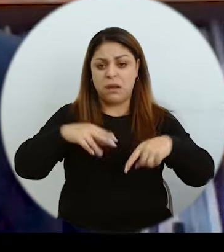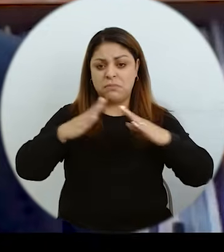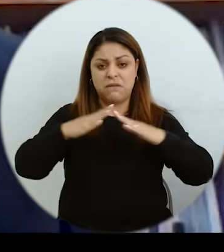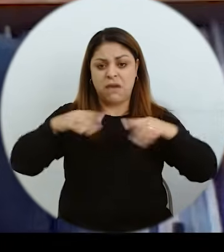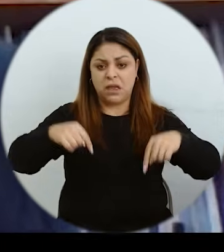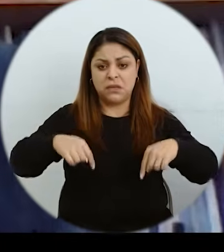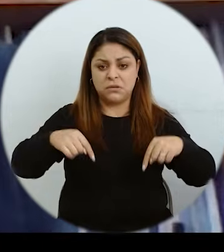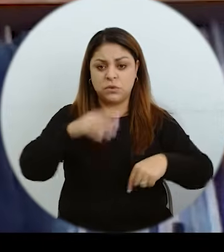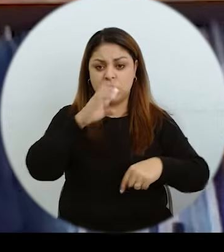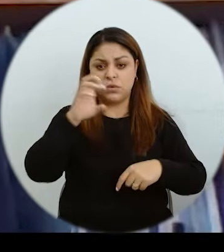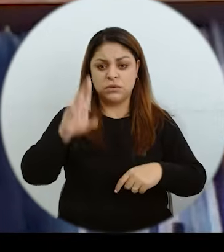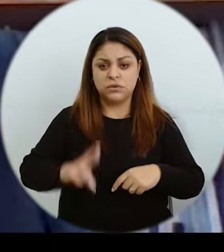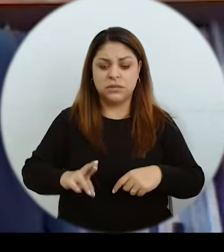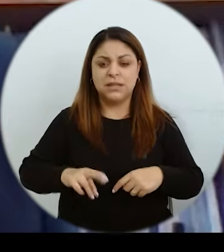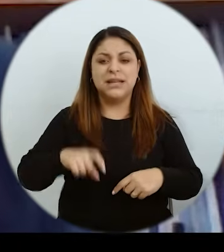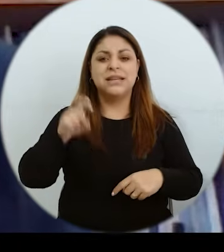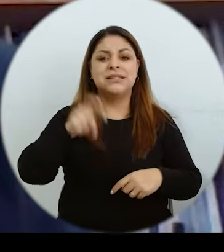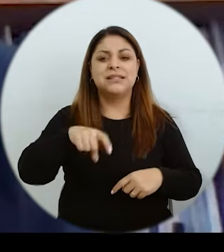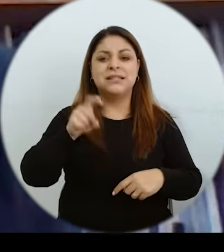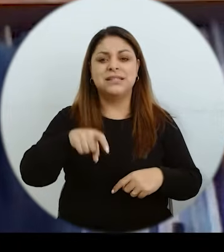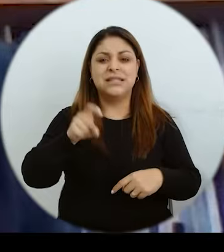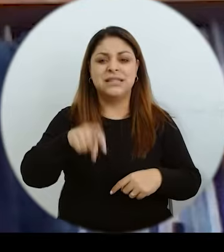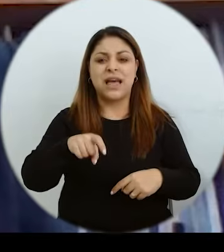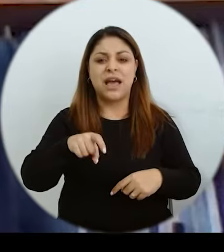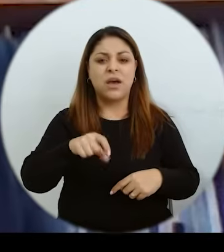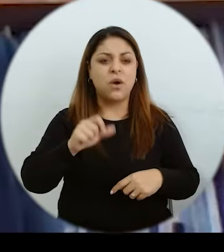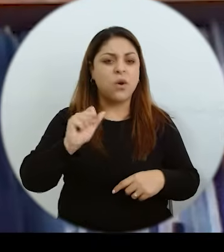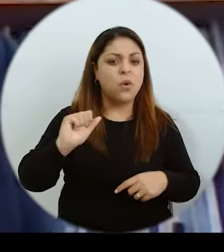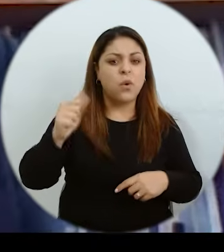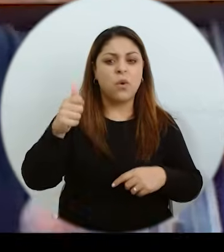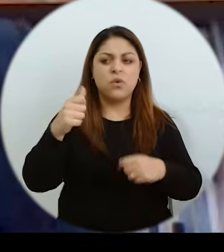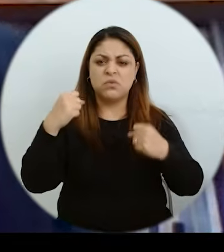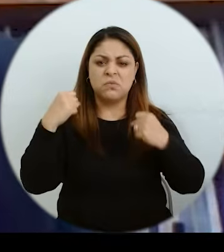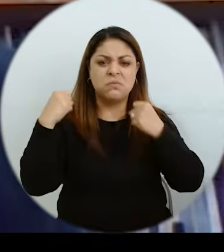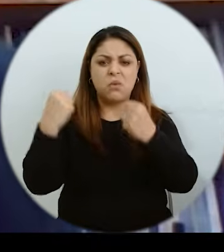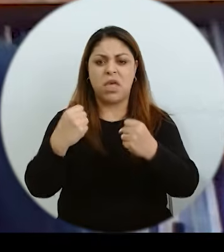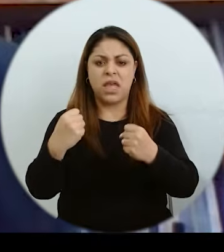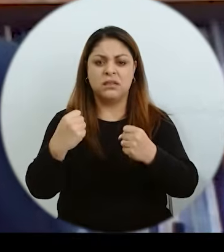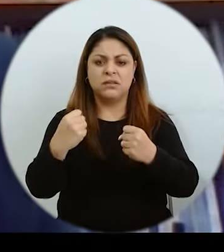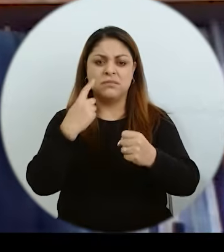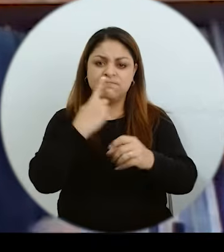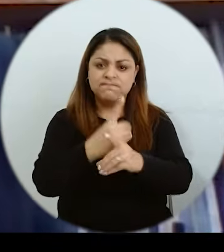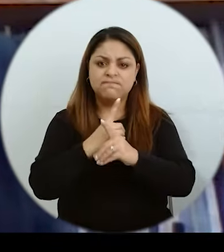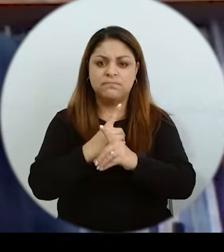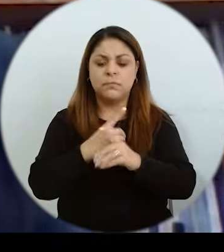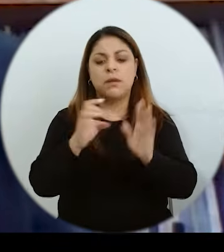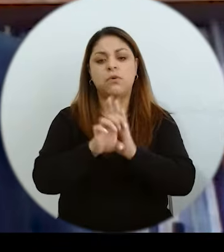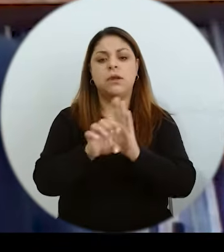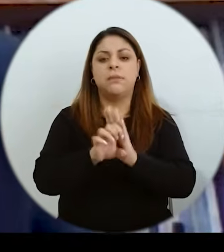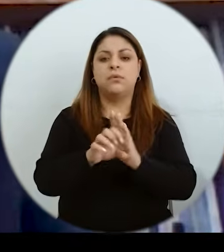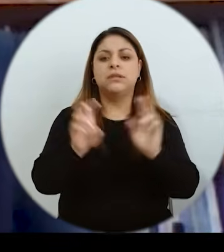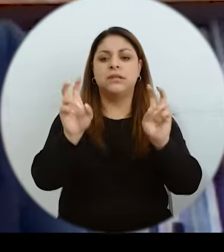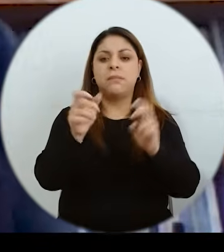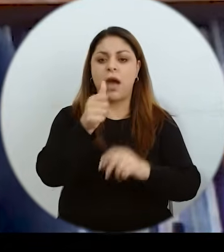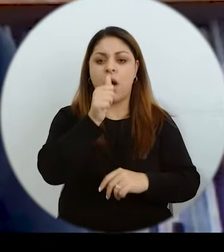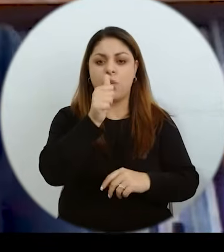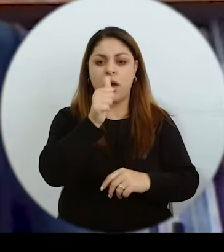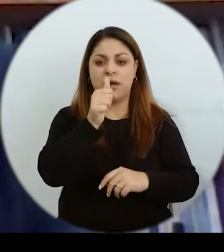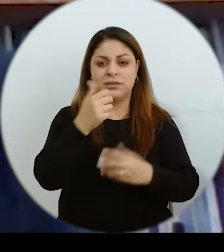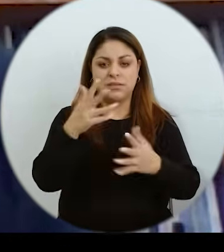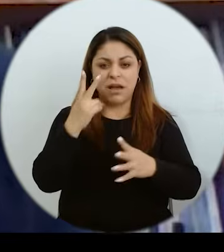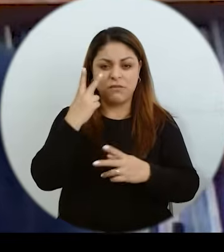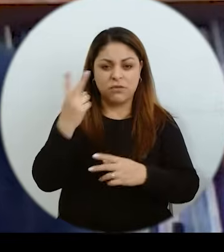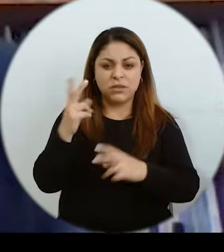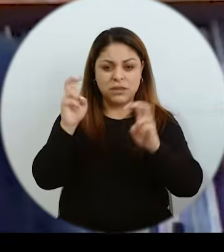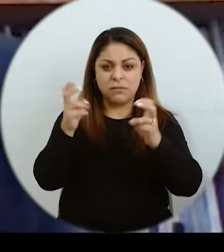común y corriente que habitamos en este país, requerimos de un contrapoder frente a arbitrariedades. Lo hemos visto con el tema del agua,